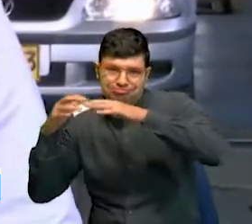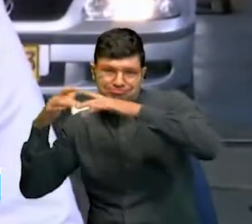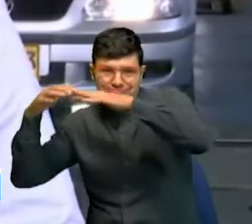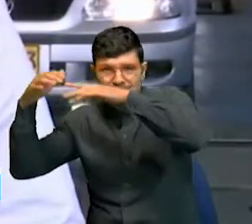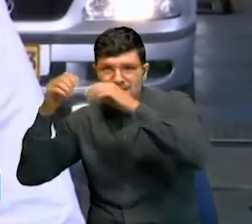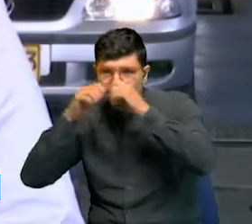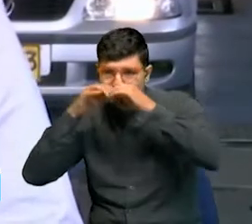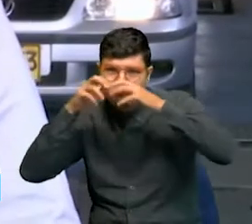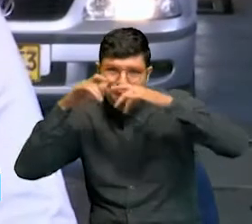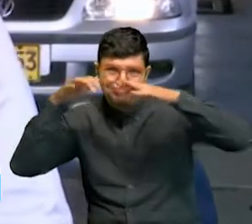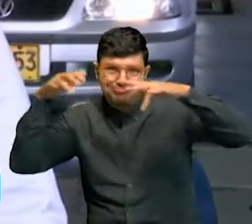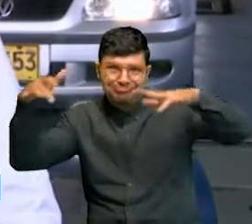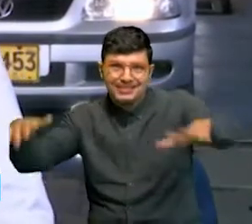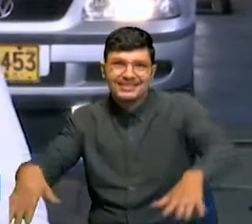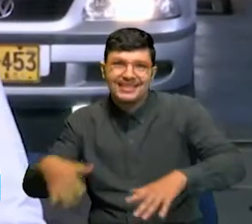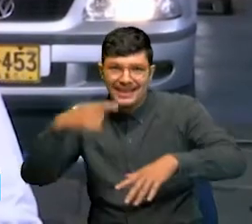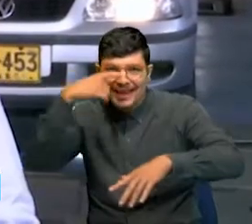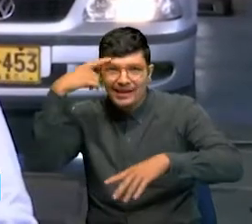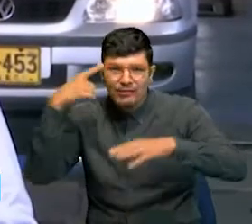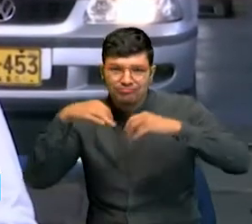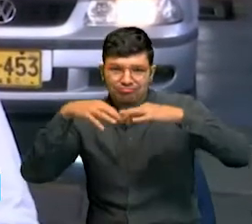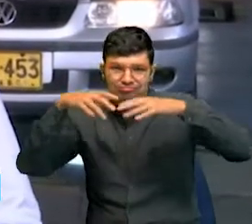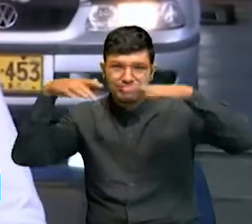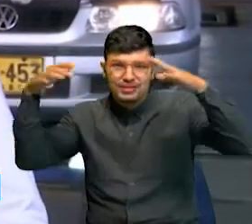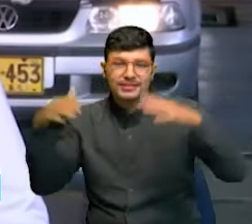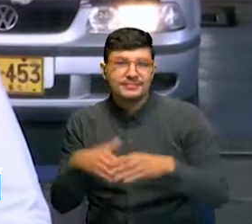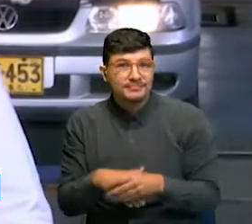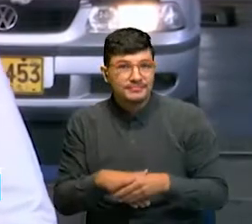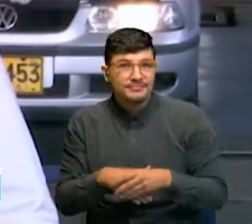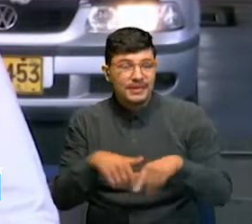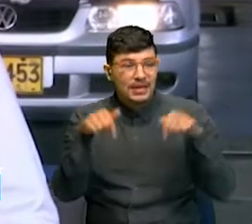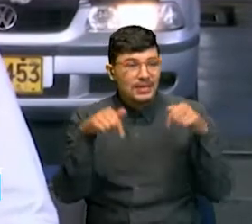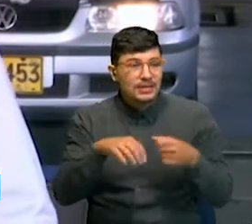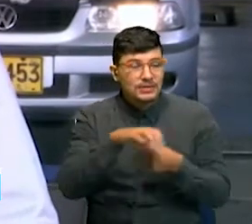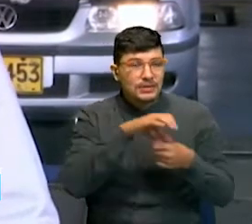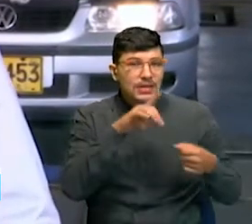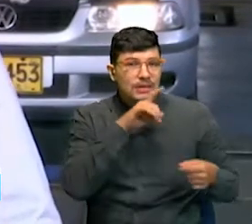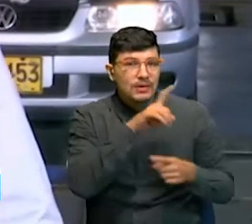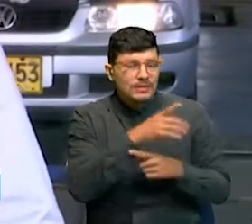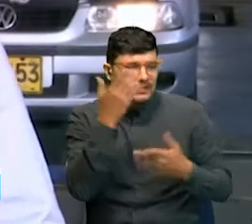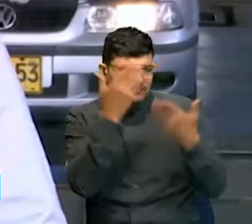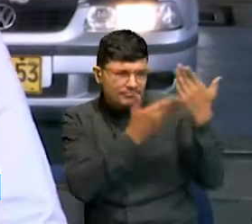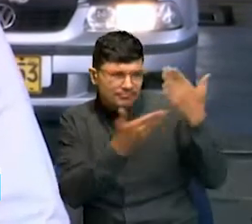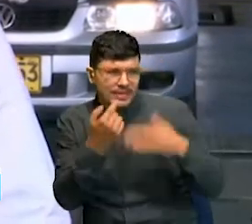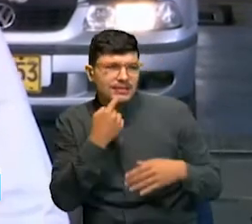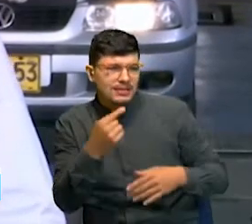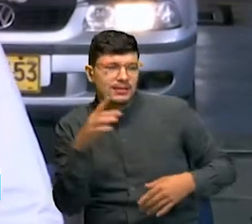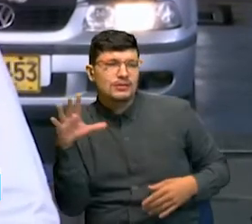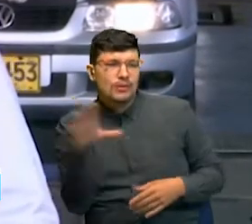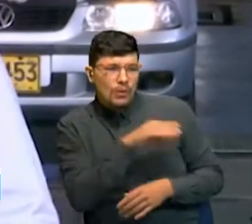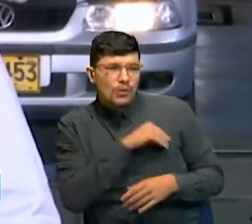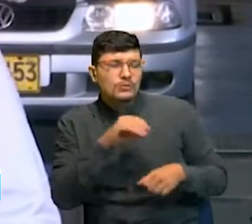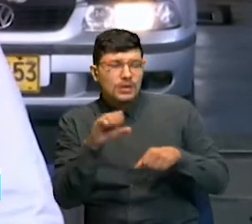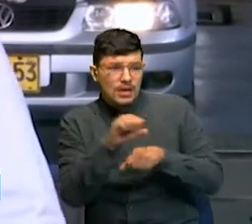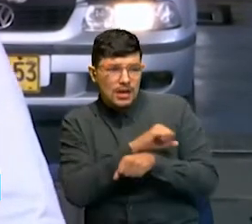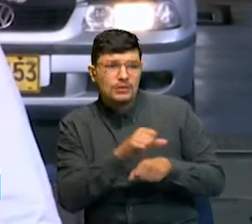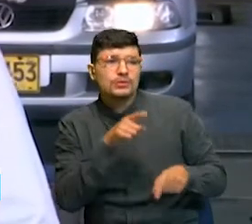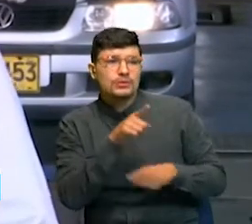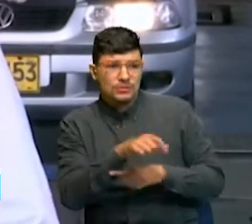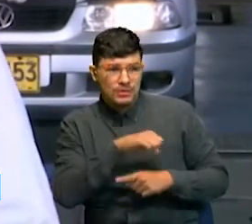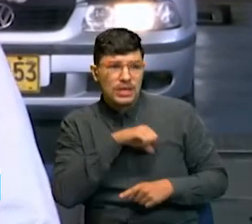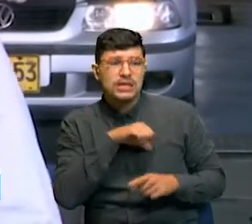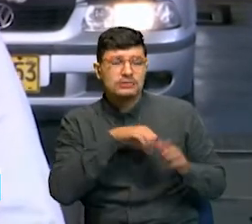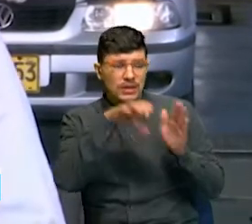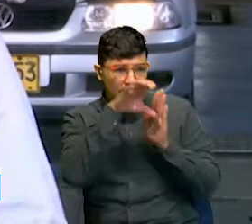mayoría de los operativos que hace el área metropolitana de Bucaramanga se ha descubierto que todos los vehículos tienen un certificado de